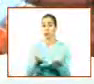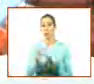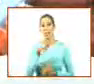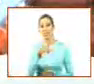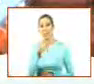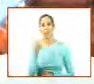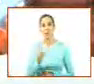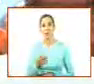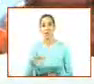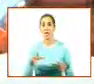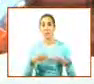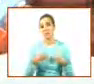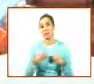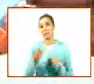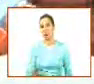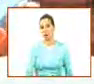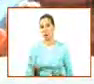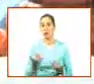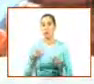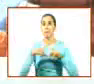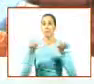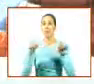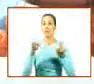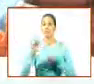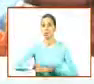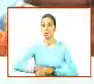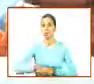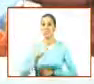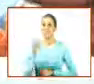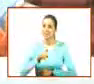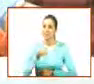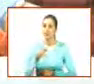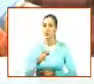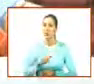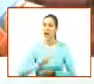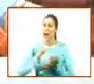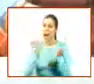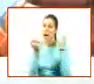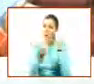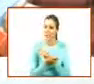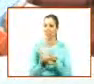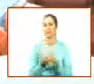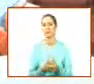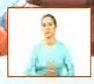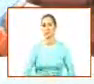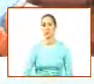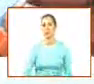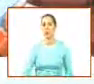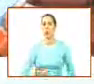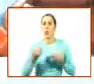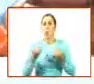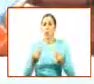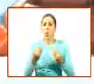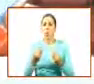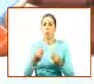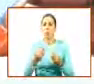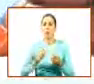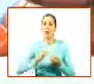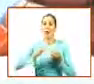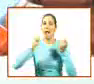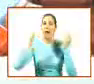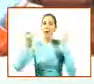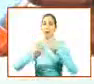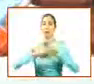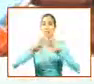el que tenemos que vivir actualmente. Pero lo que sí es necesario modificar es la forma como se está dando esa